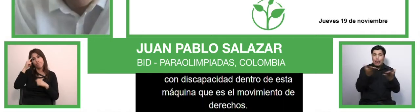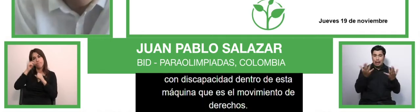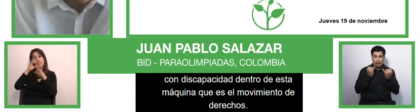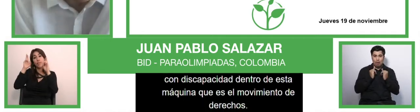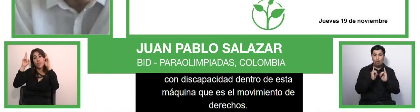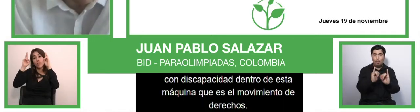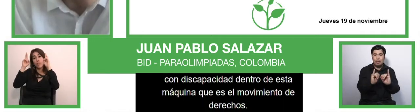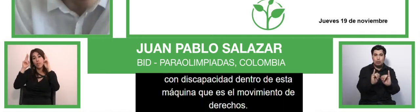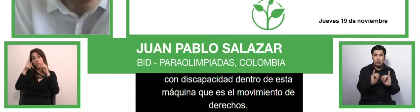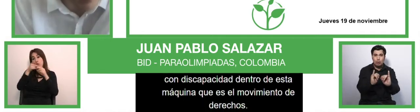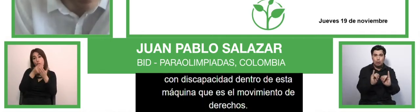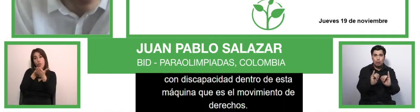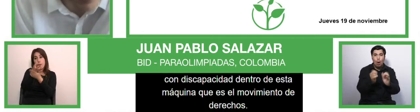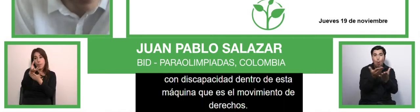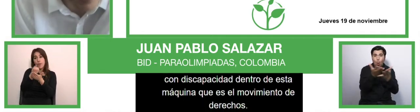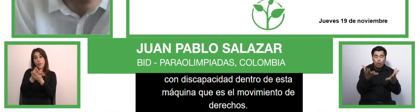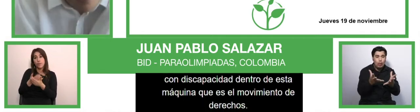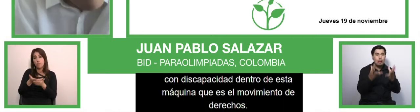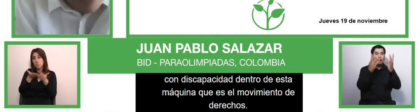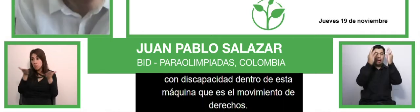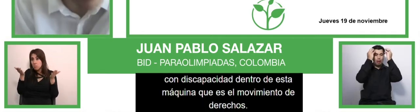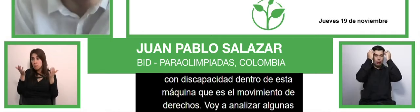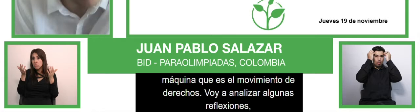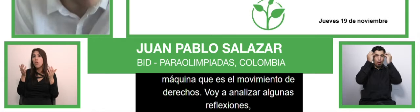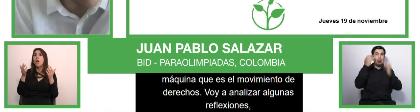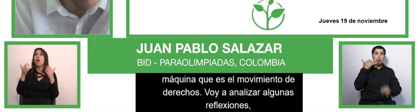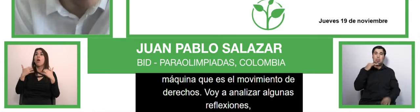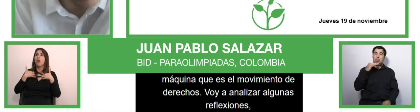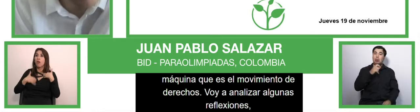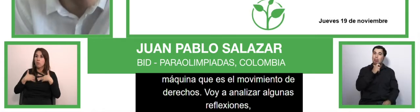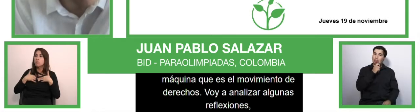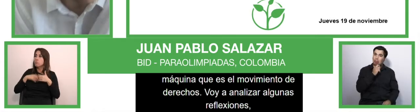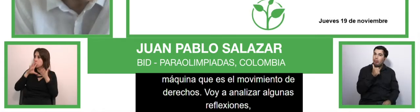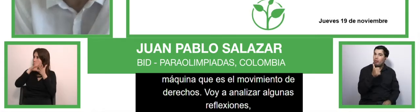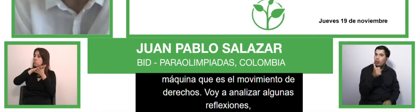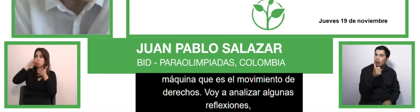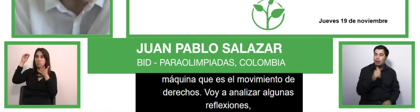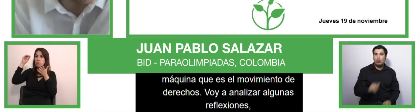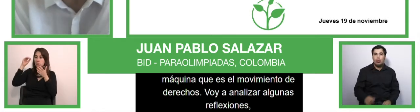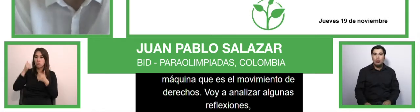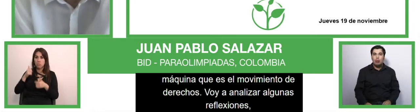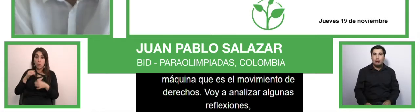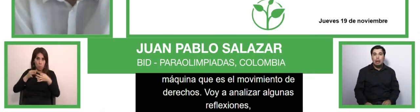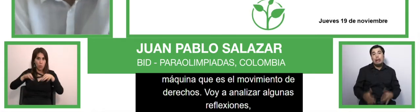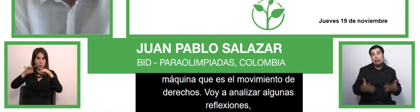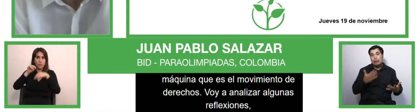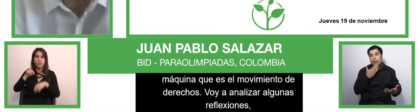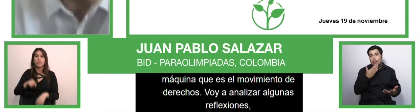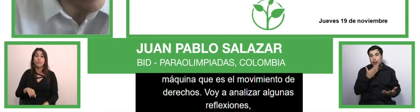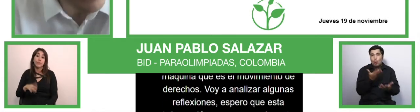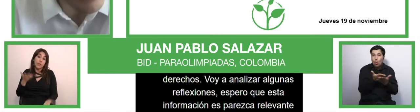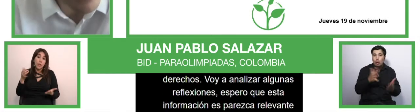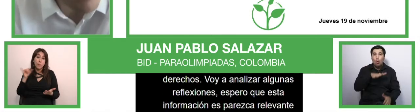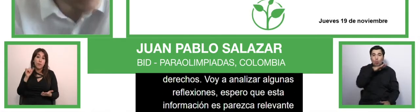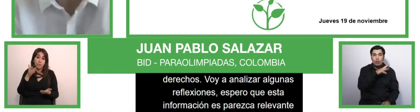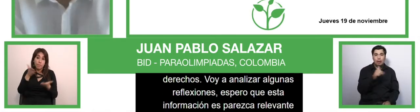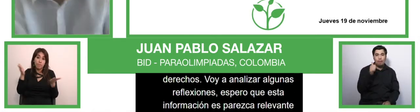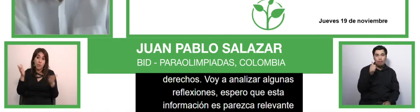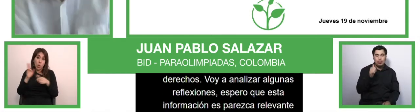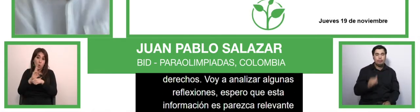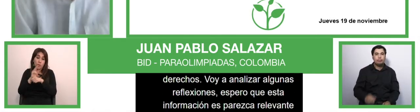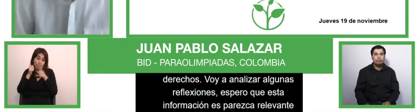información les parezca relevante y sobre todo útil. Entonces,